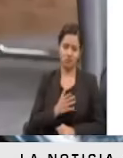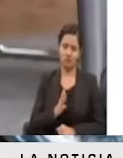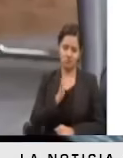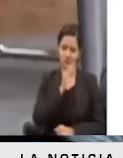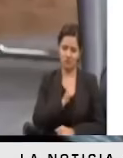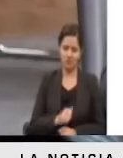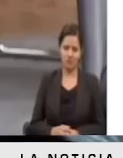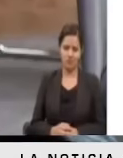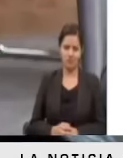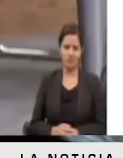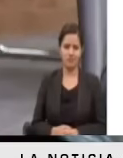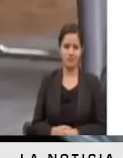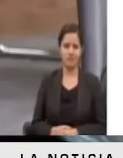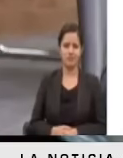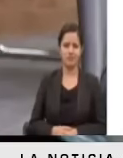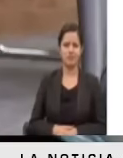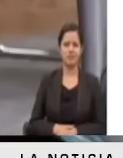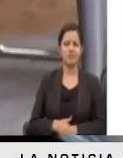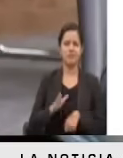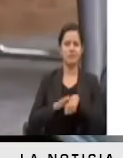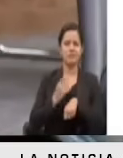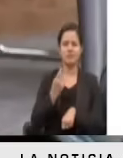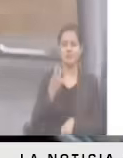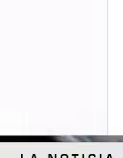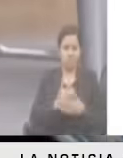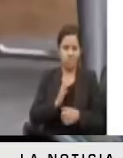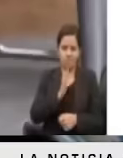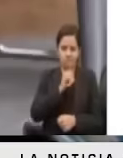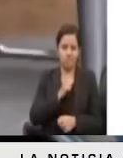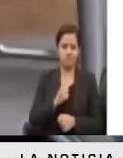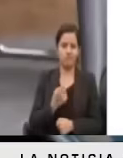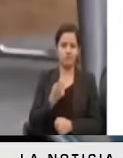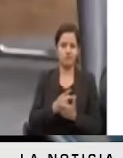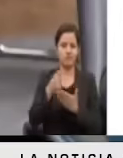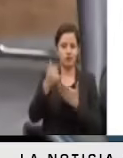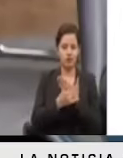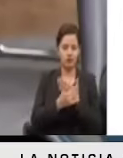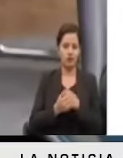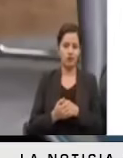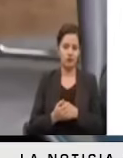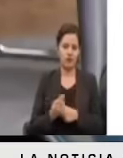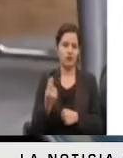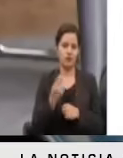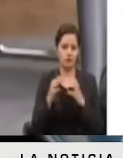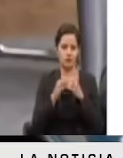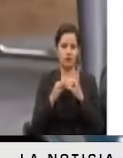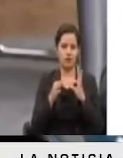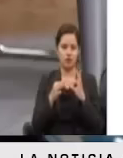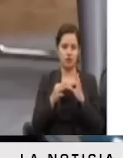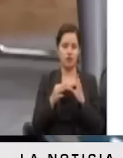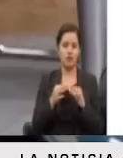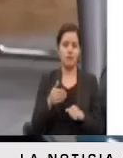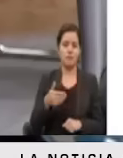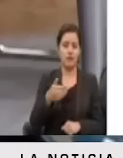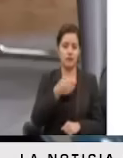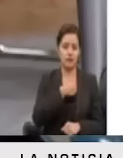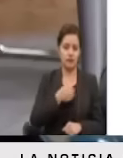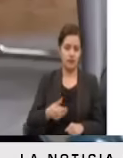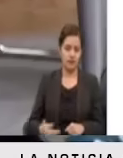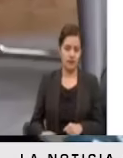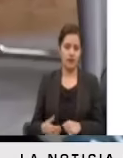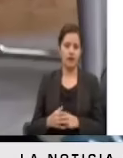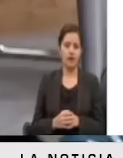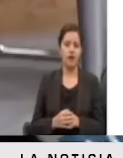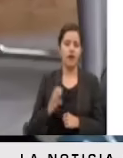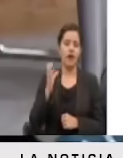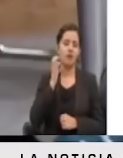ya que es evidente que encabeza todas sus encuestas. Este proyecto debería establecer que el presidente de la Cámara